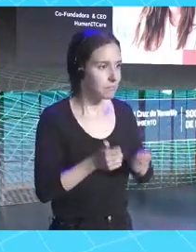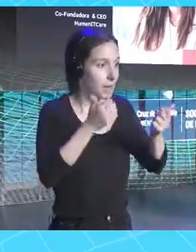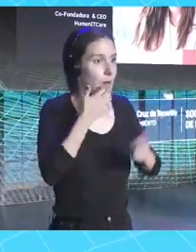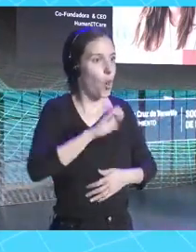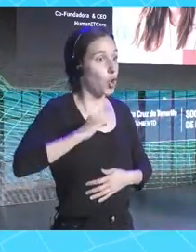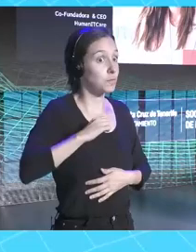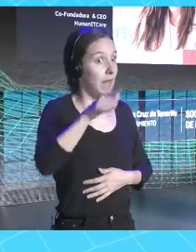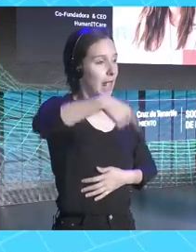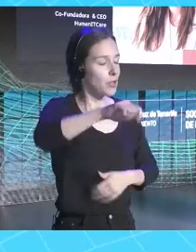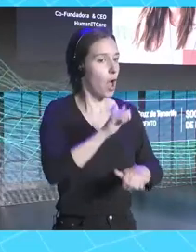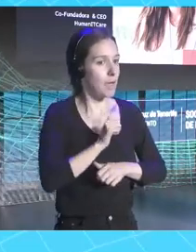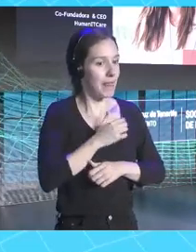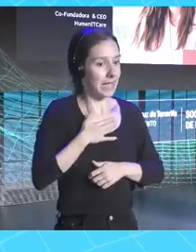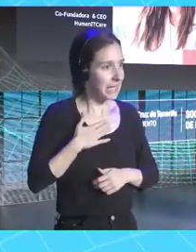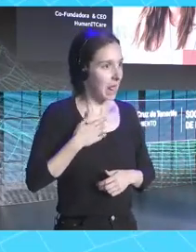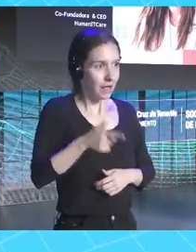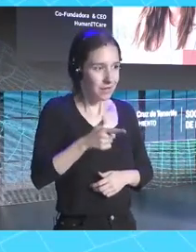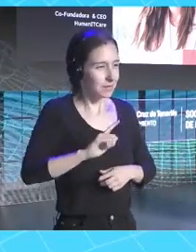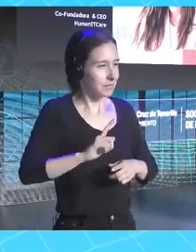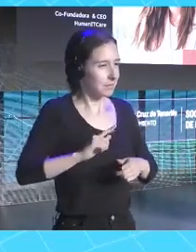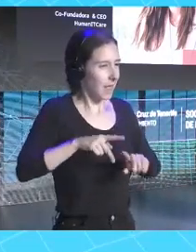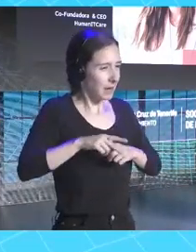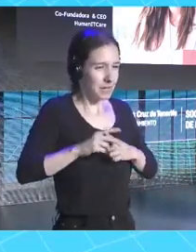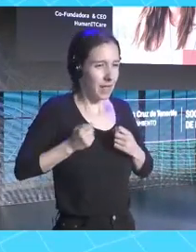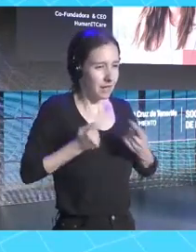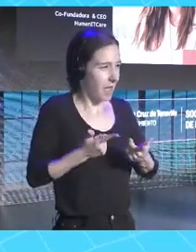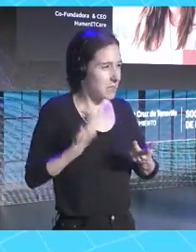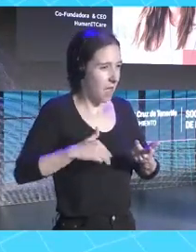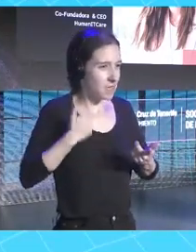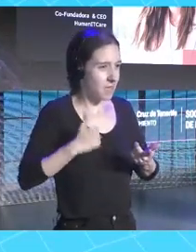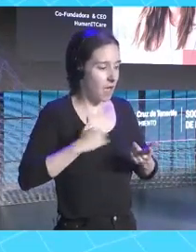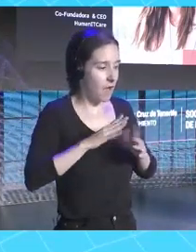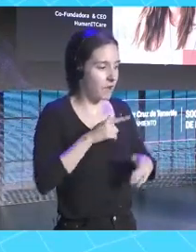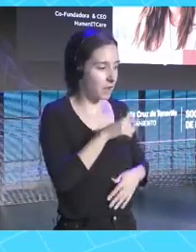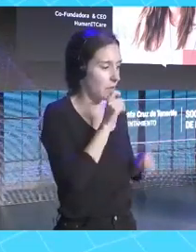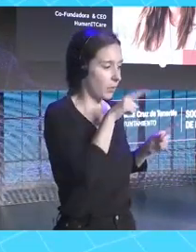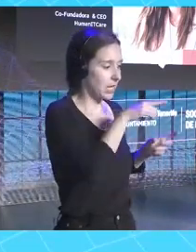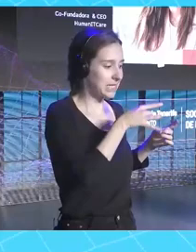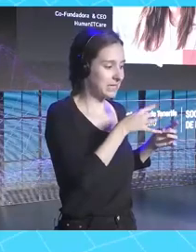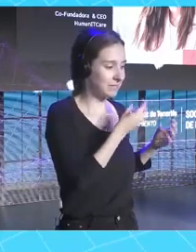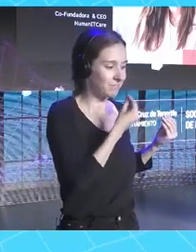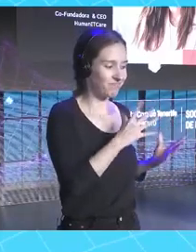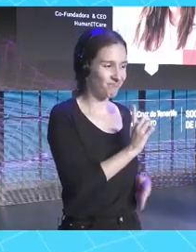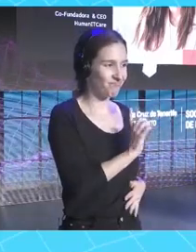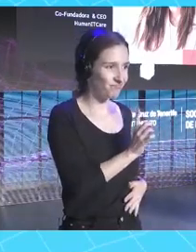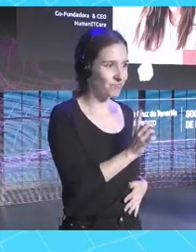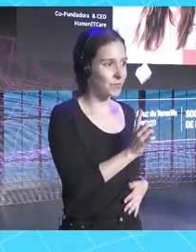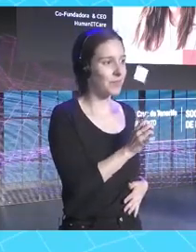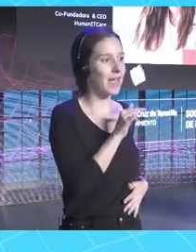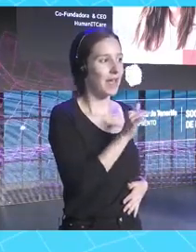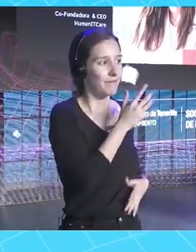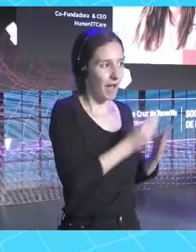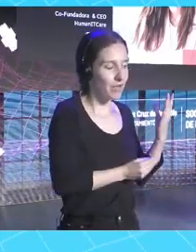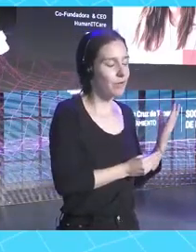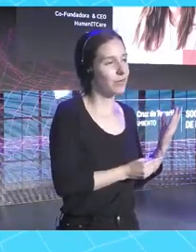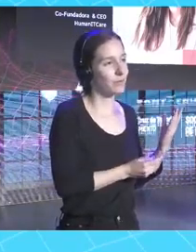hospitales que lo estaban esperando y los 10 y los no iba a ir en cadena pues no haber validado bien quizás que necesitaba el producto esto por